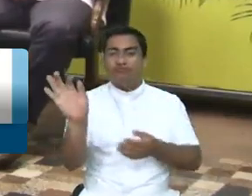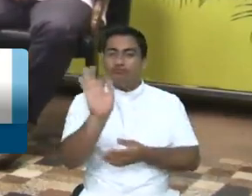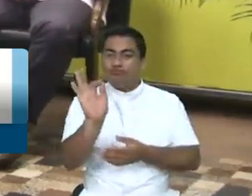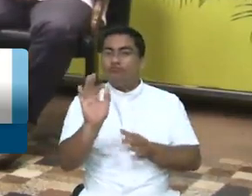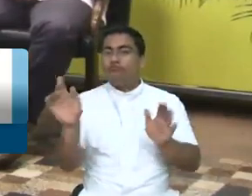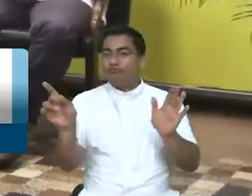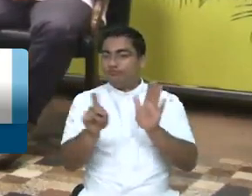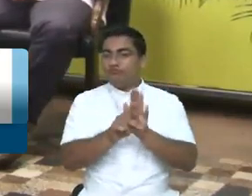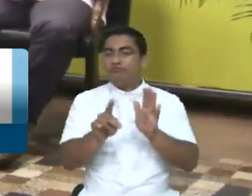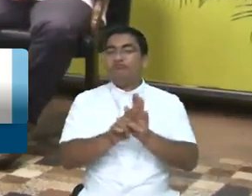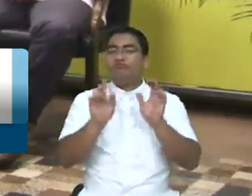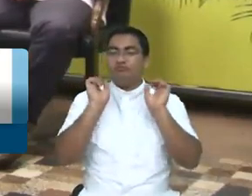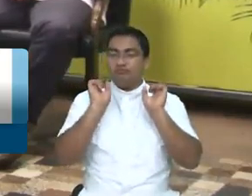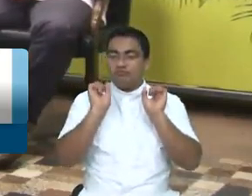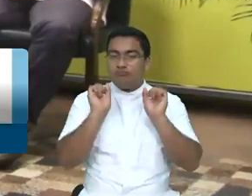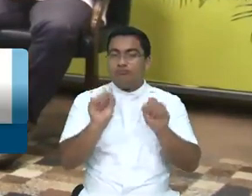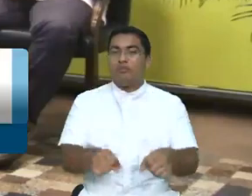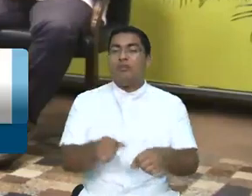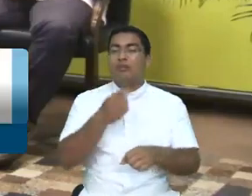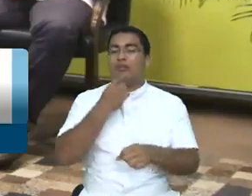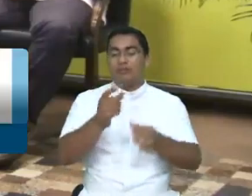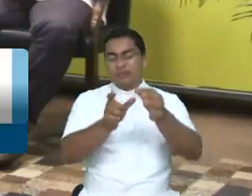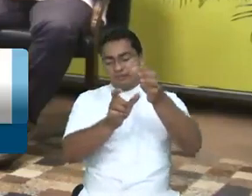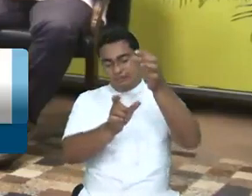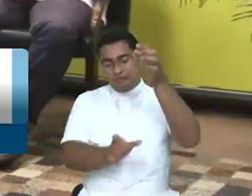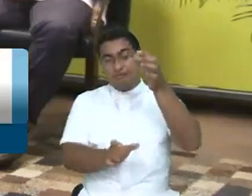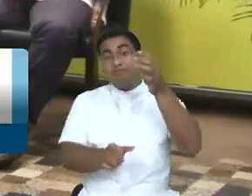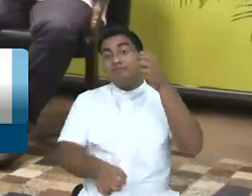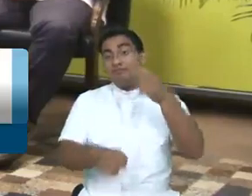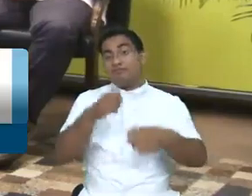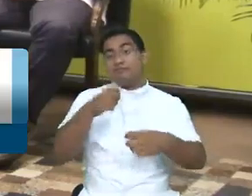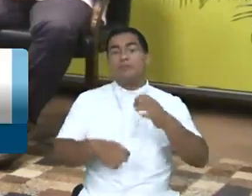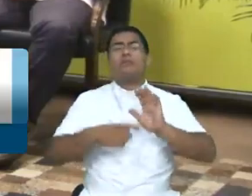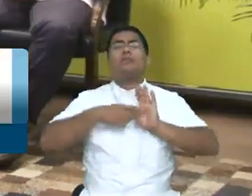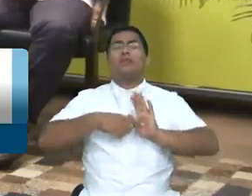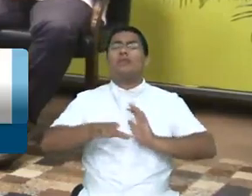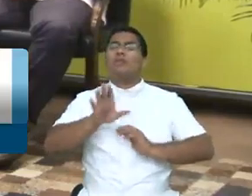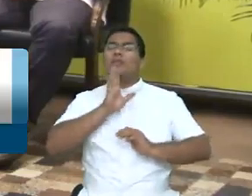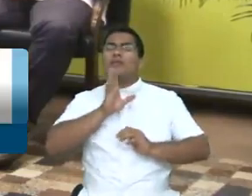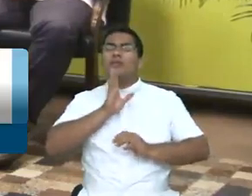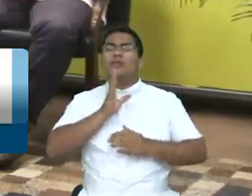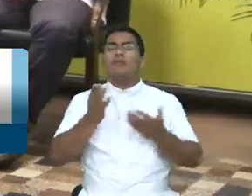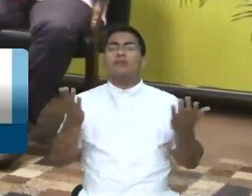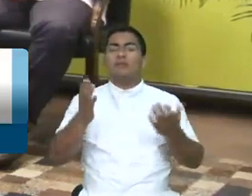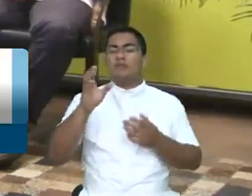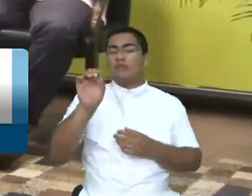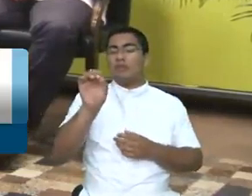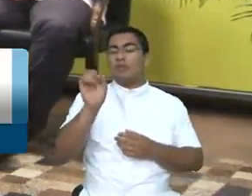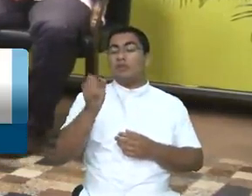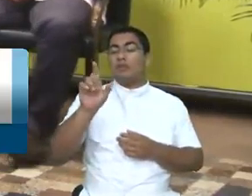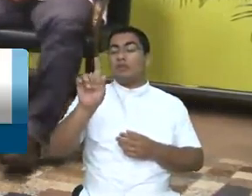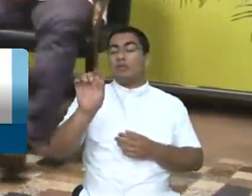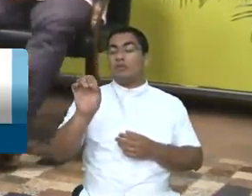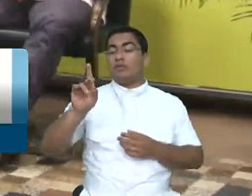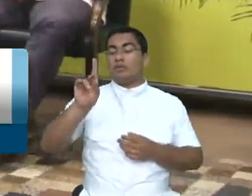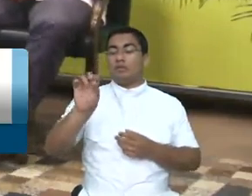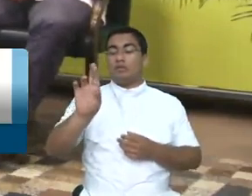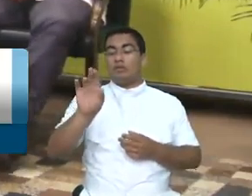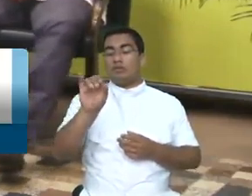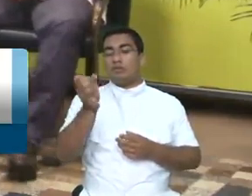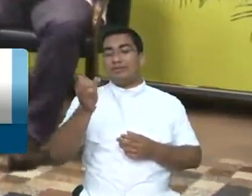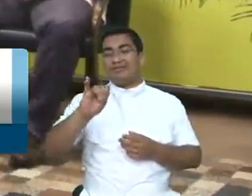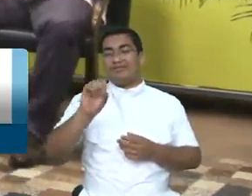a nosotros a las lesiones o enfermedades en la columna vertebral? Hablando, por ejemplo, de la osteoporosis. Sí, la